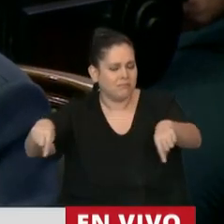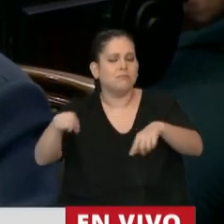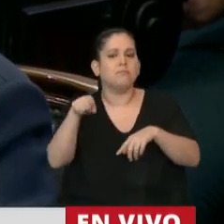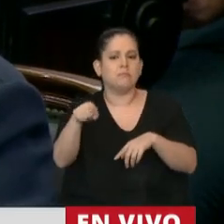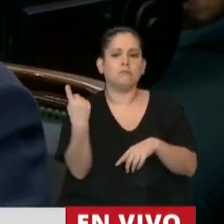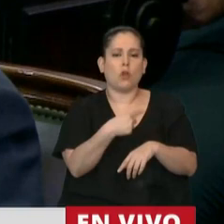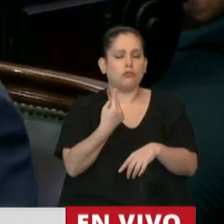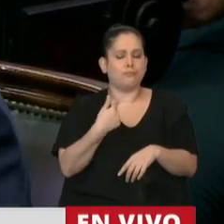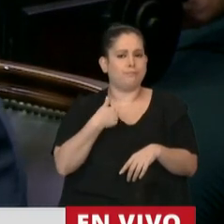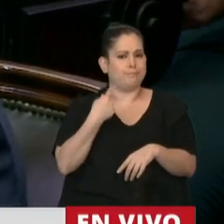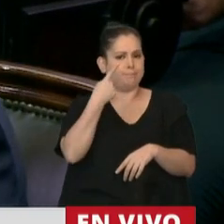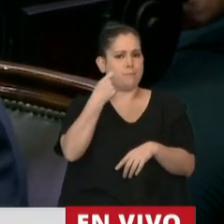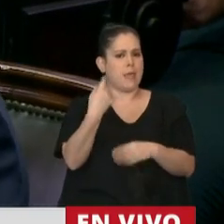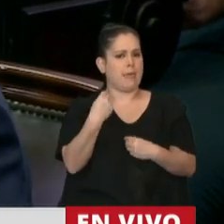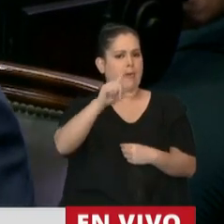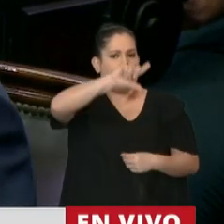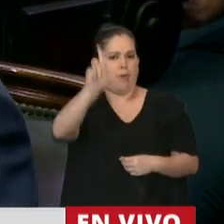nosotros vemos que en nuestra Argentina,